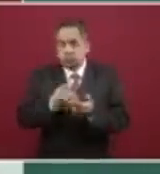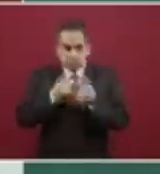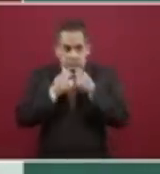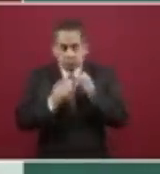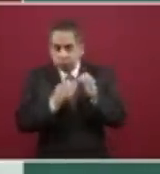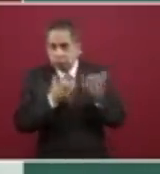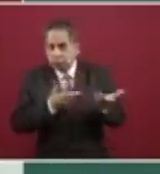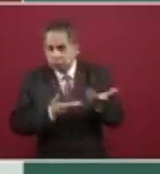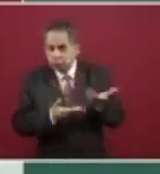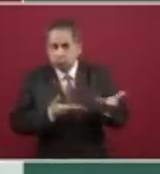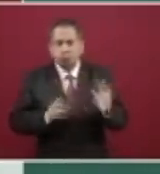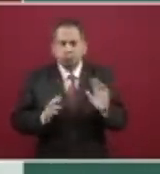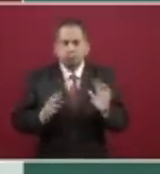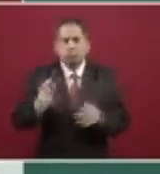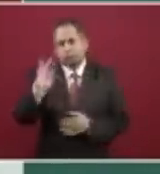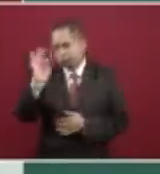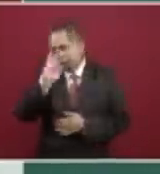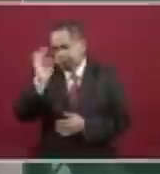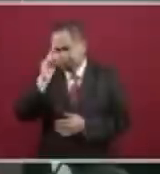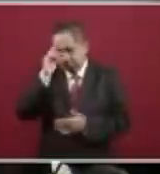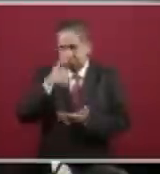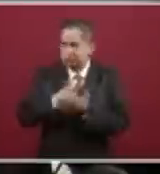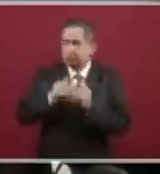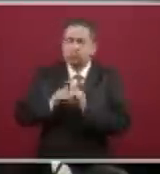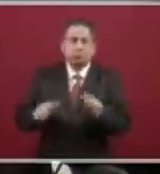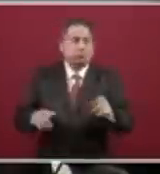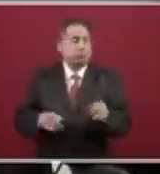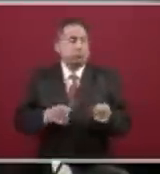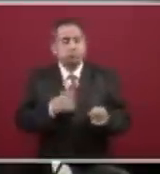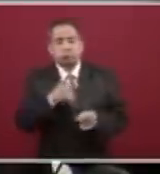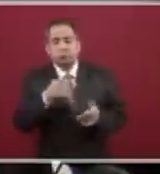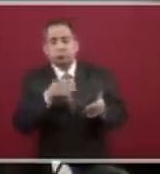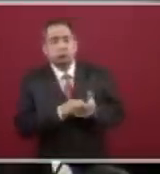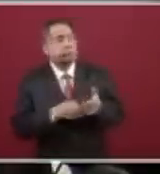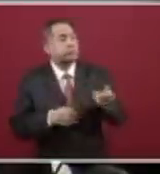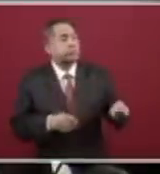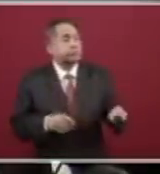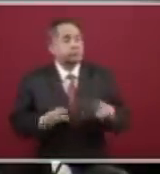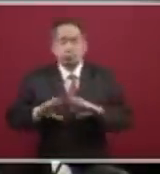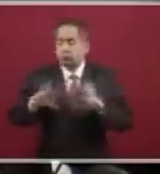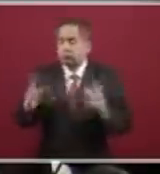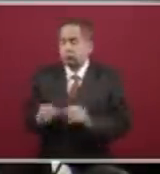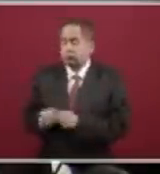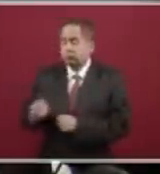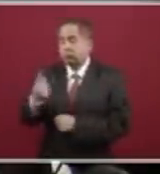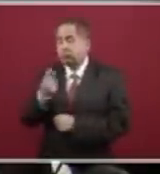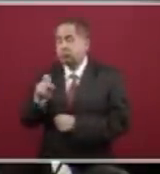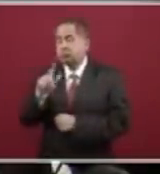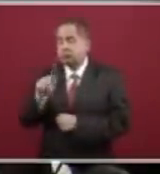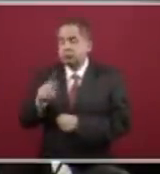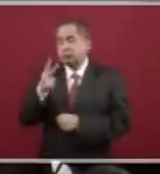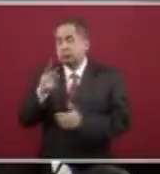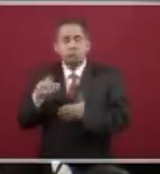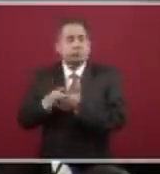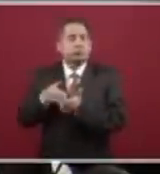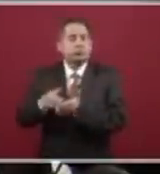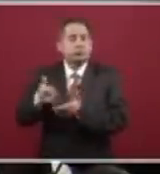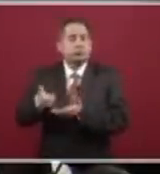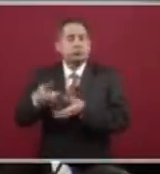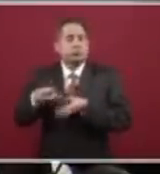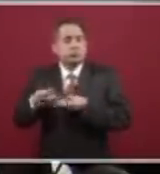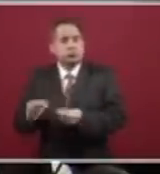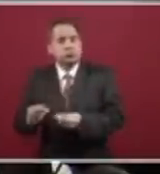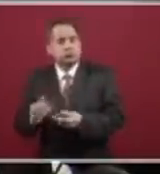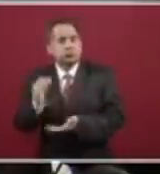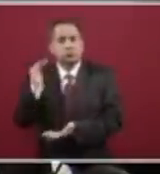aceptando ese costo que ha sido publicado el costo total de inversión sería de 172 mil millones de pesos